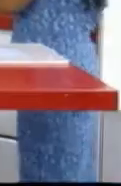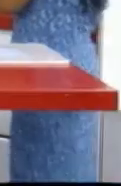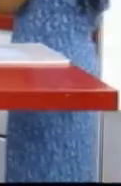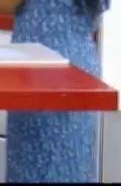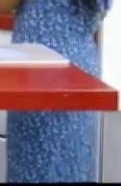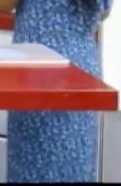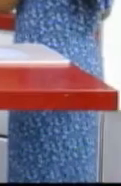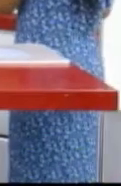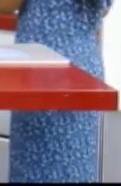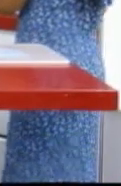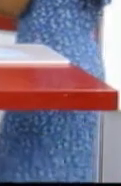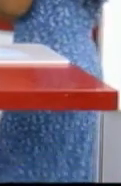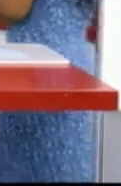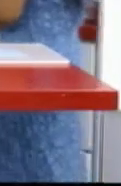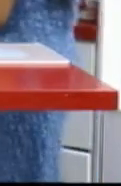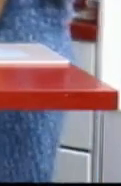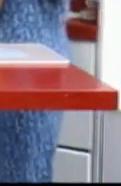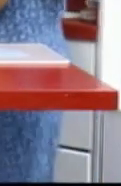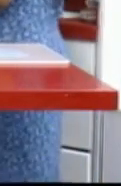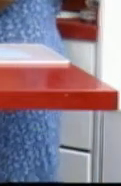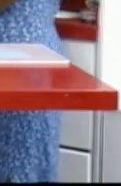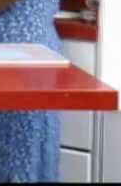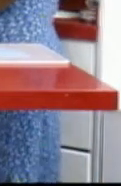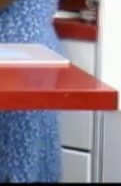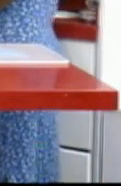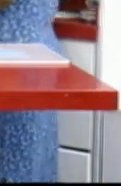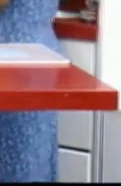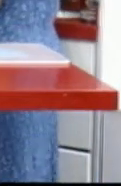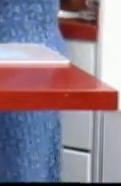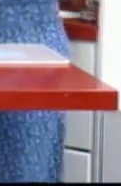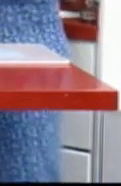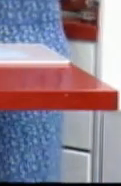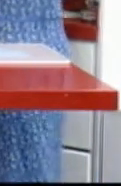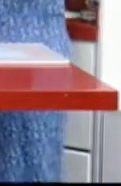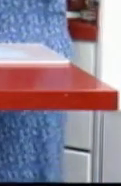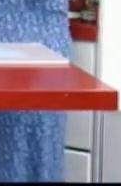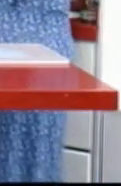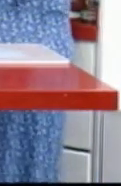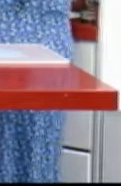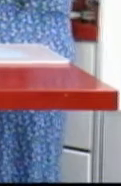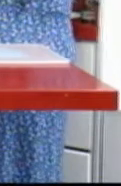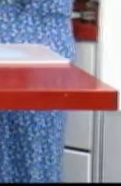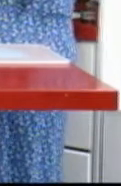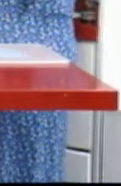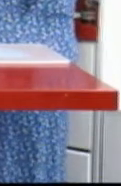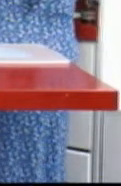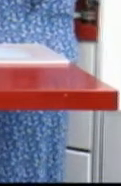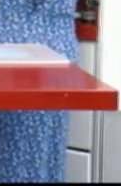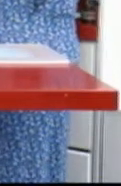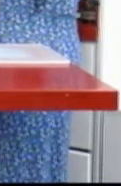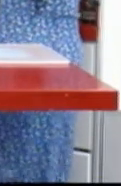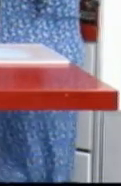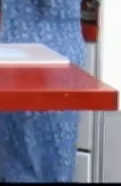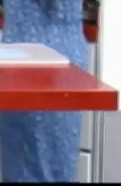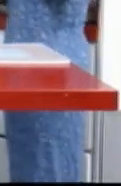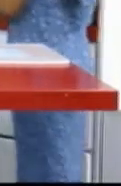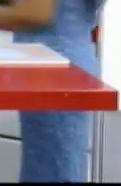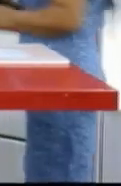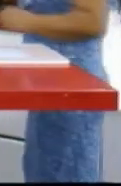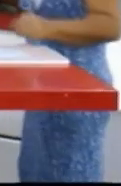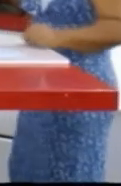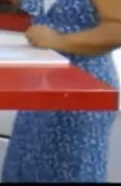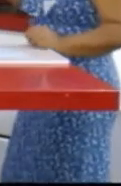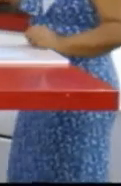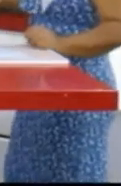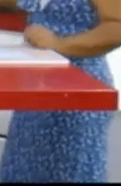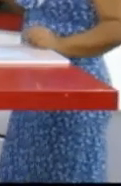forma para cristina también ayudamos a prevenir bacterias ambos jugar bien al instalar este lavar bien pues yo en la casa esto a lado